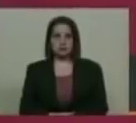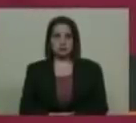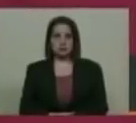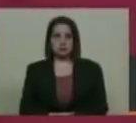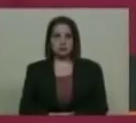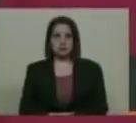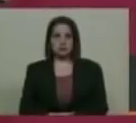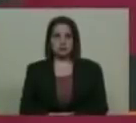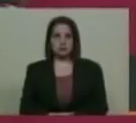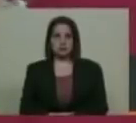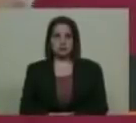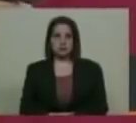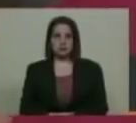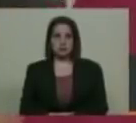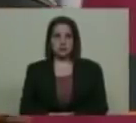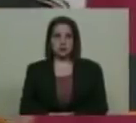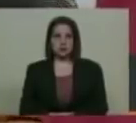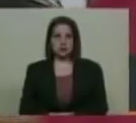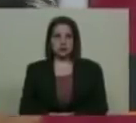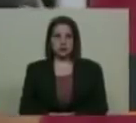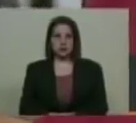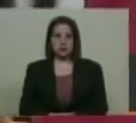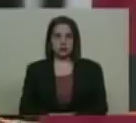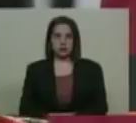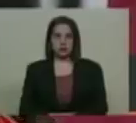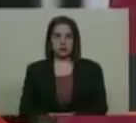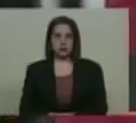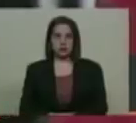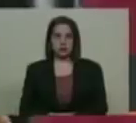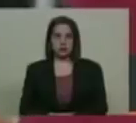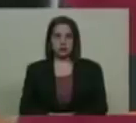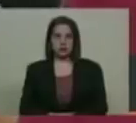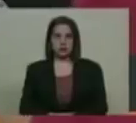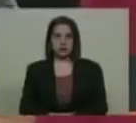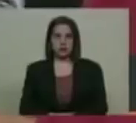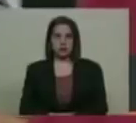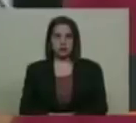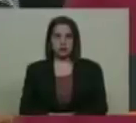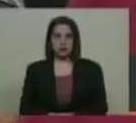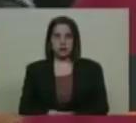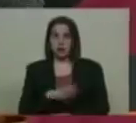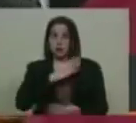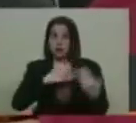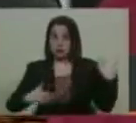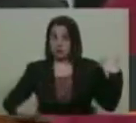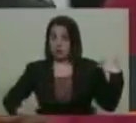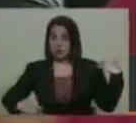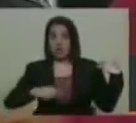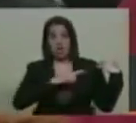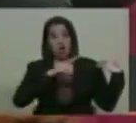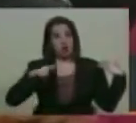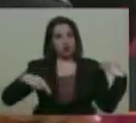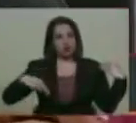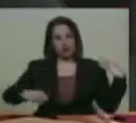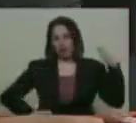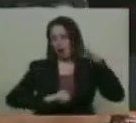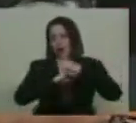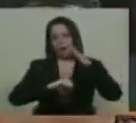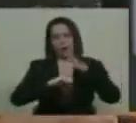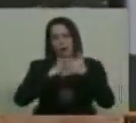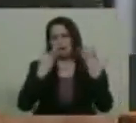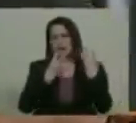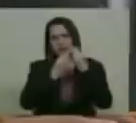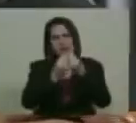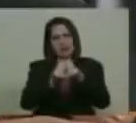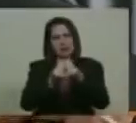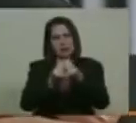cajabuy, callalpia, guato, ya, wenshi. Presidente, nosotros estamos con usted. No solo